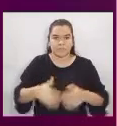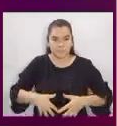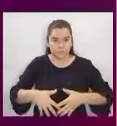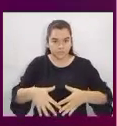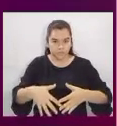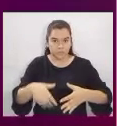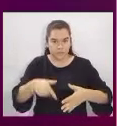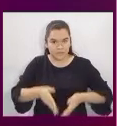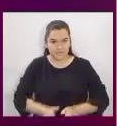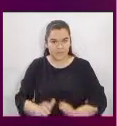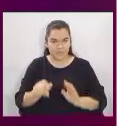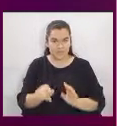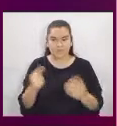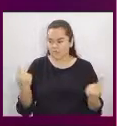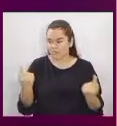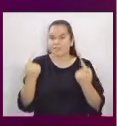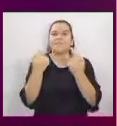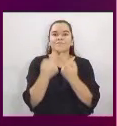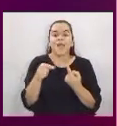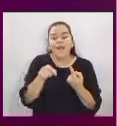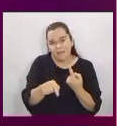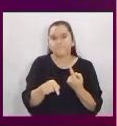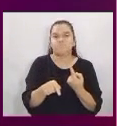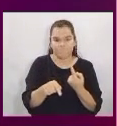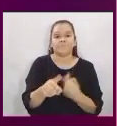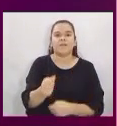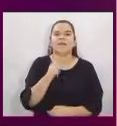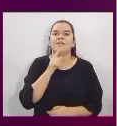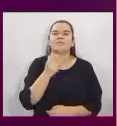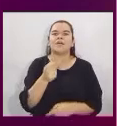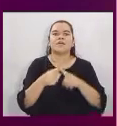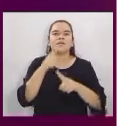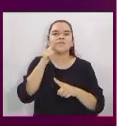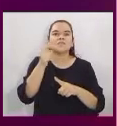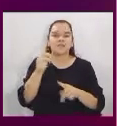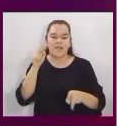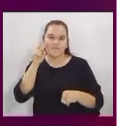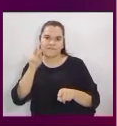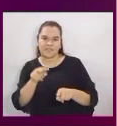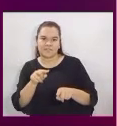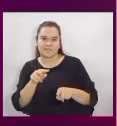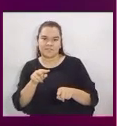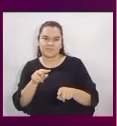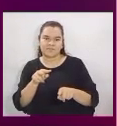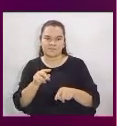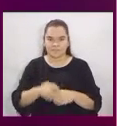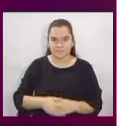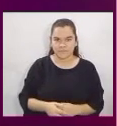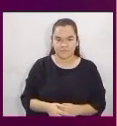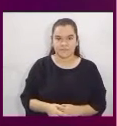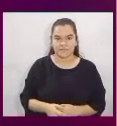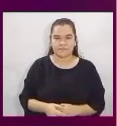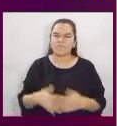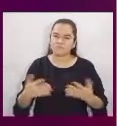encuentran formando parte del nuevo ser, entonces ahí la ataxia se